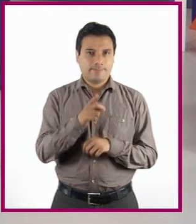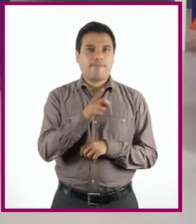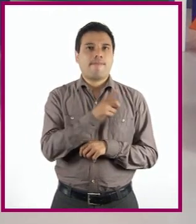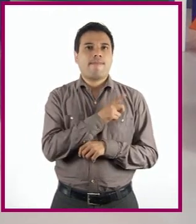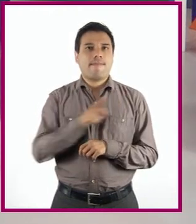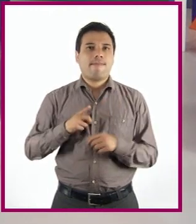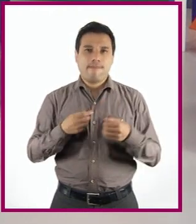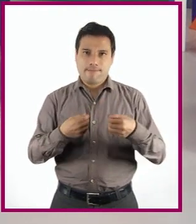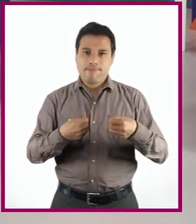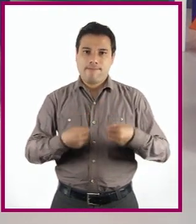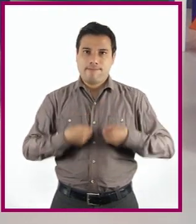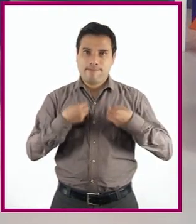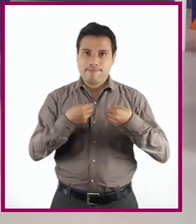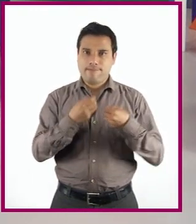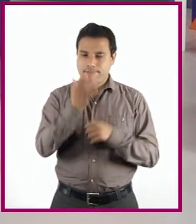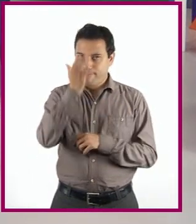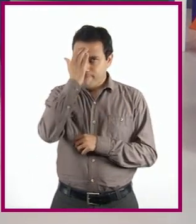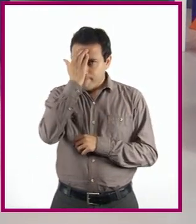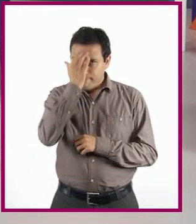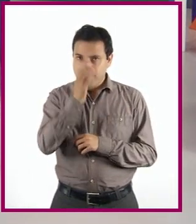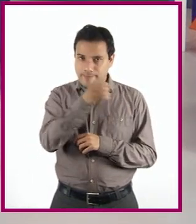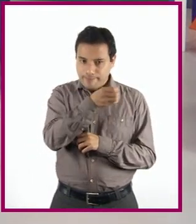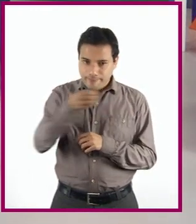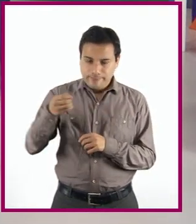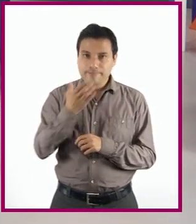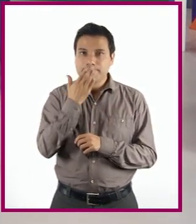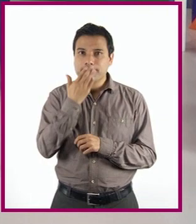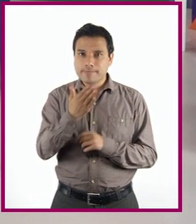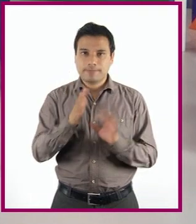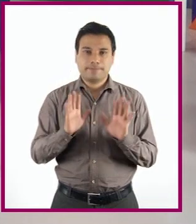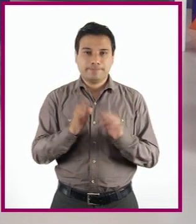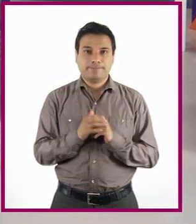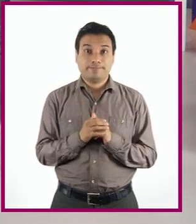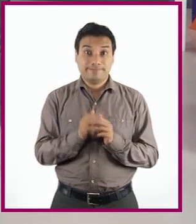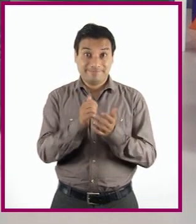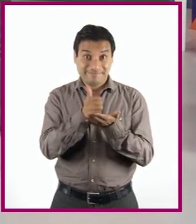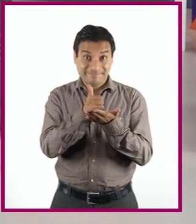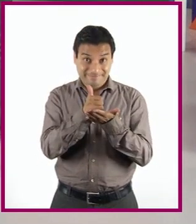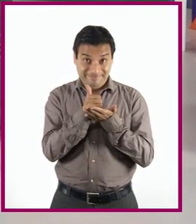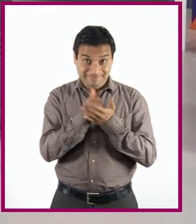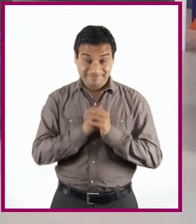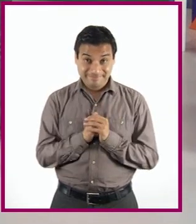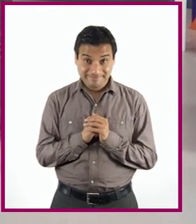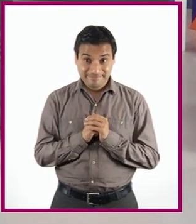de manera organizada y entendible. ¿Me ayuda, profesora?